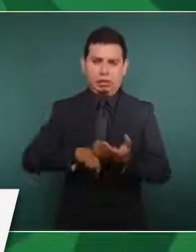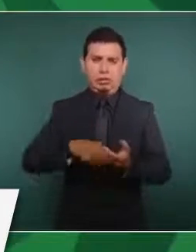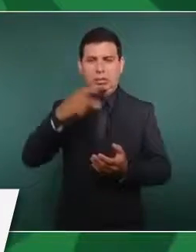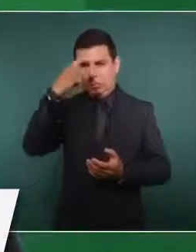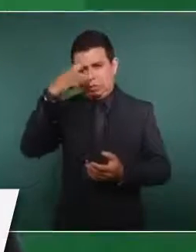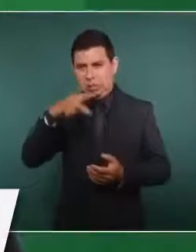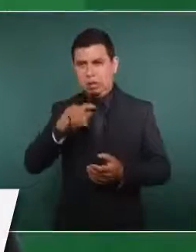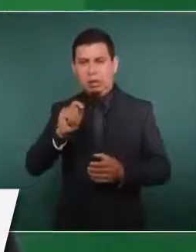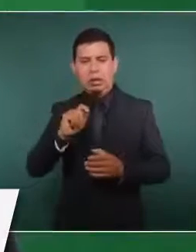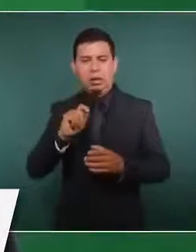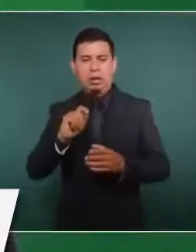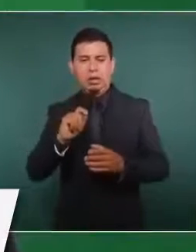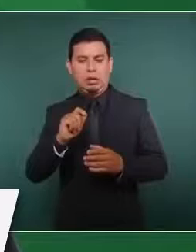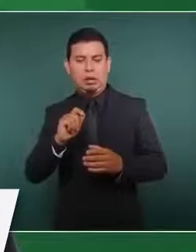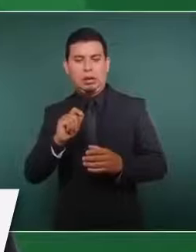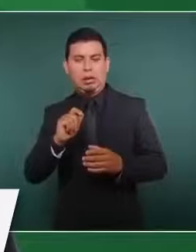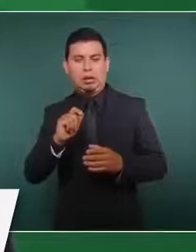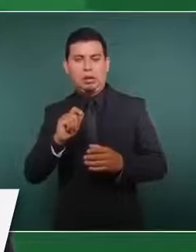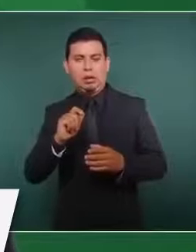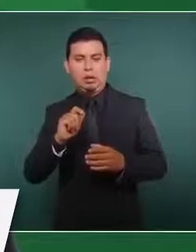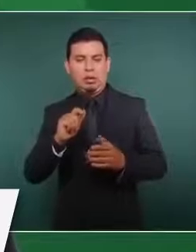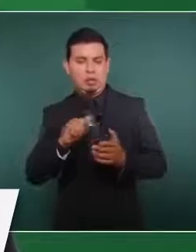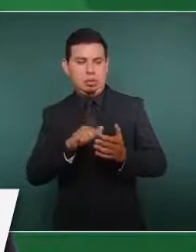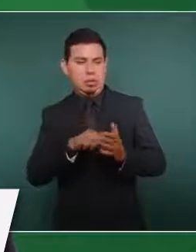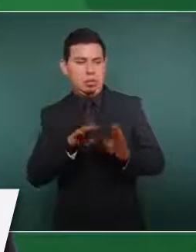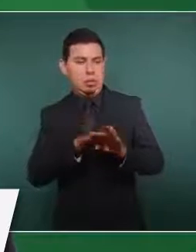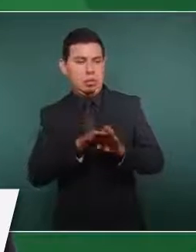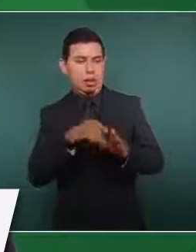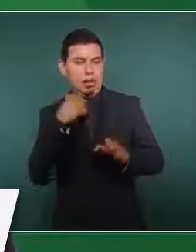tapó el asunto, es decir,